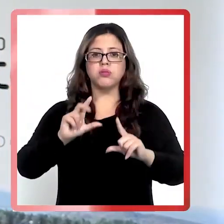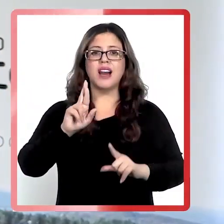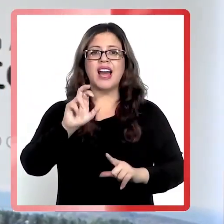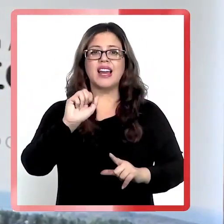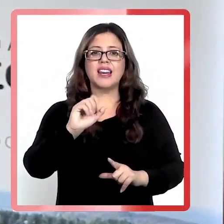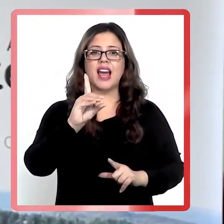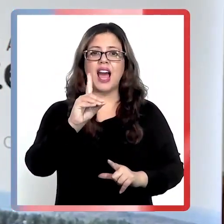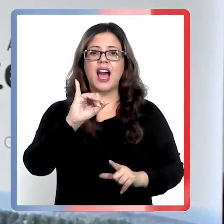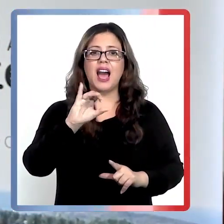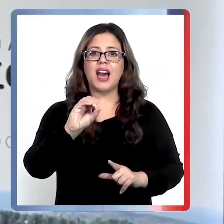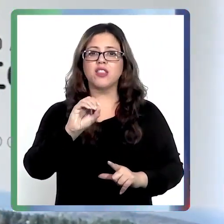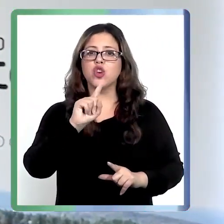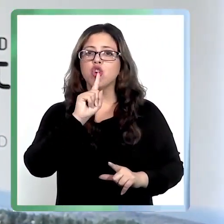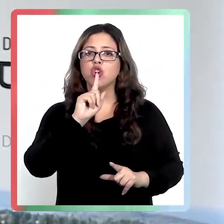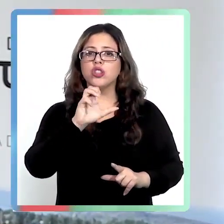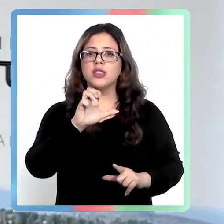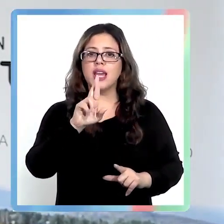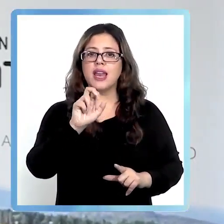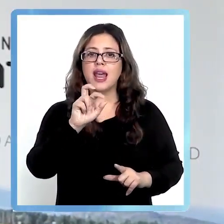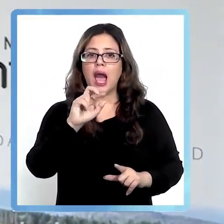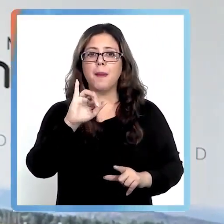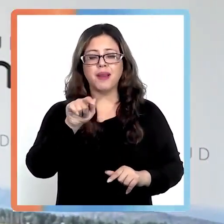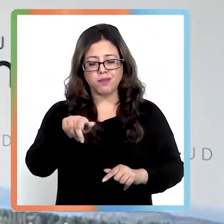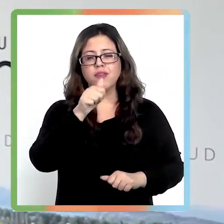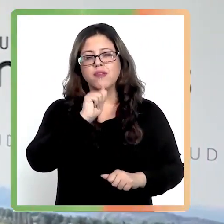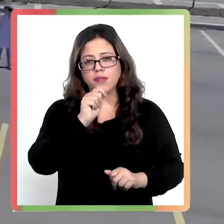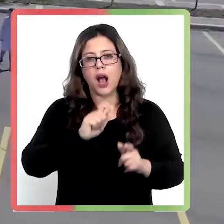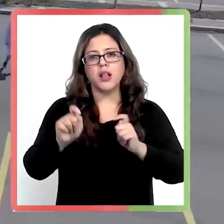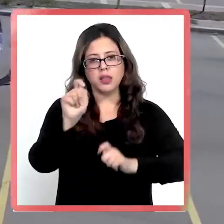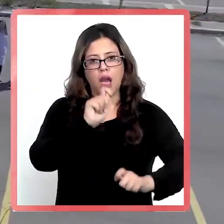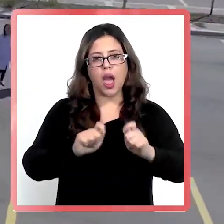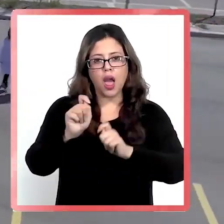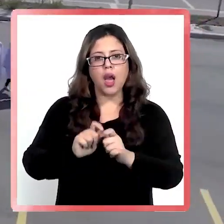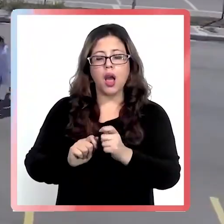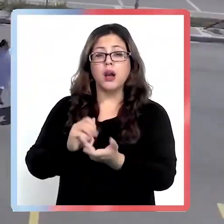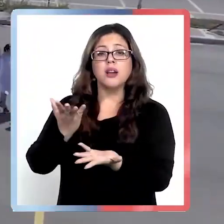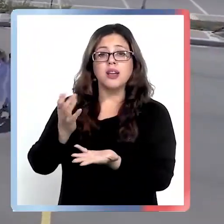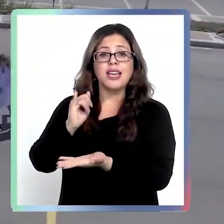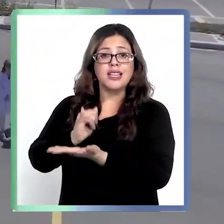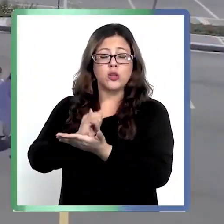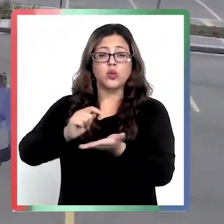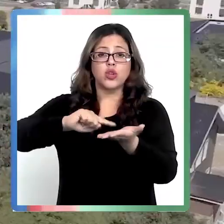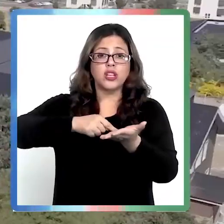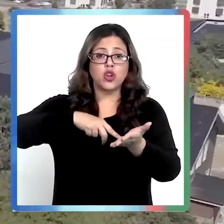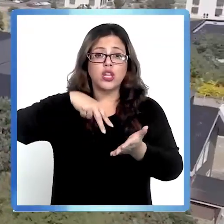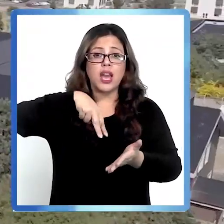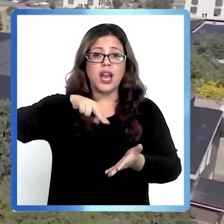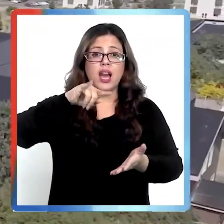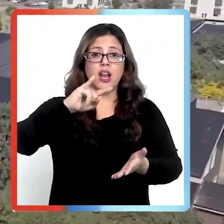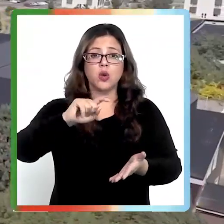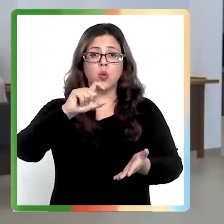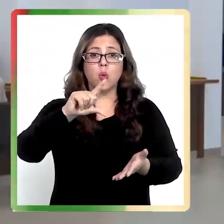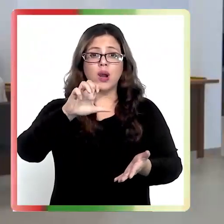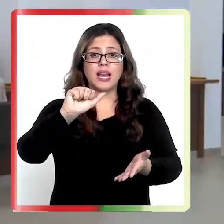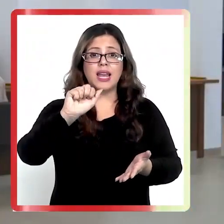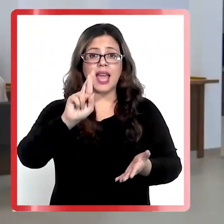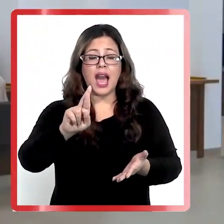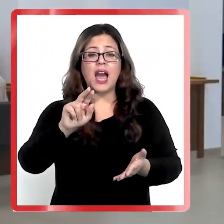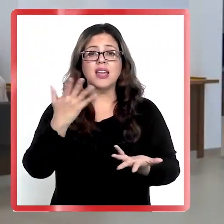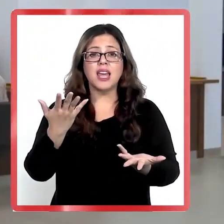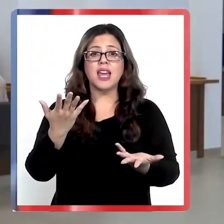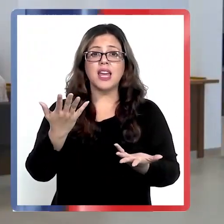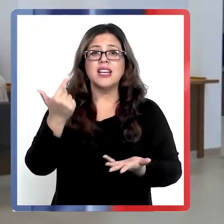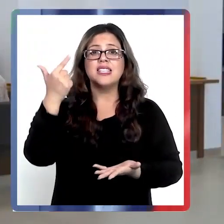de radioterapia, que es hoy día donde está faltando muchos tratamientos. El Instituto de Tecnologías Nucleares para la Salud, INTECNUS,